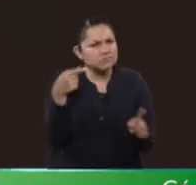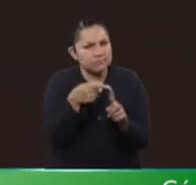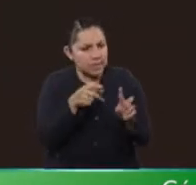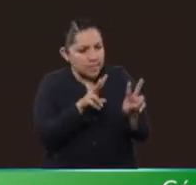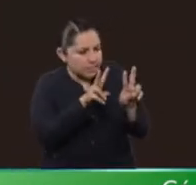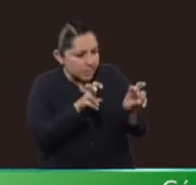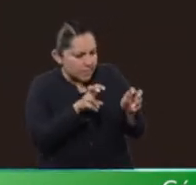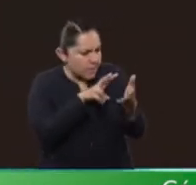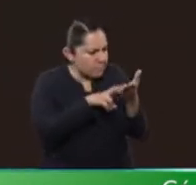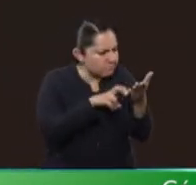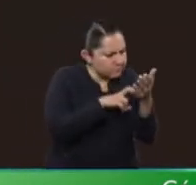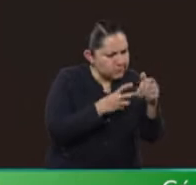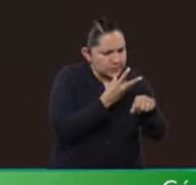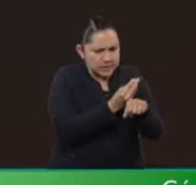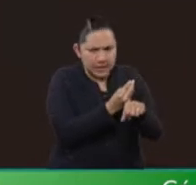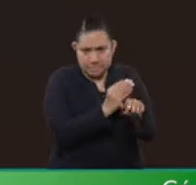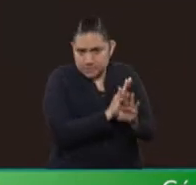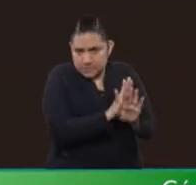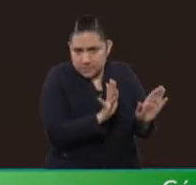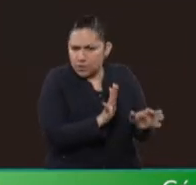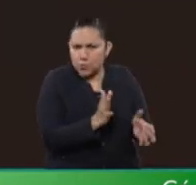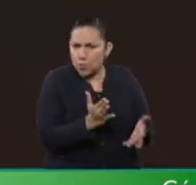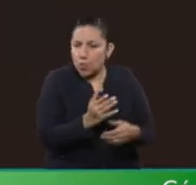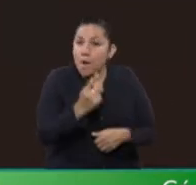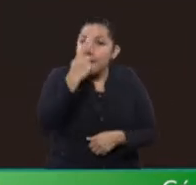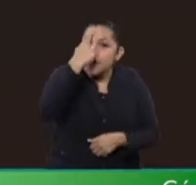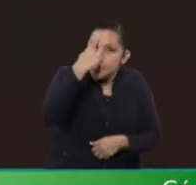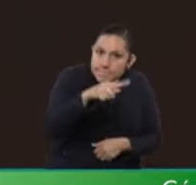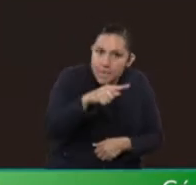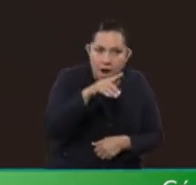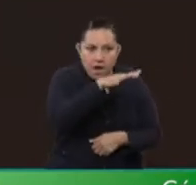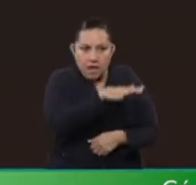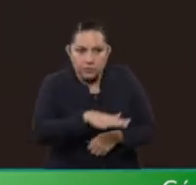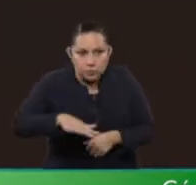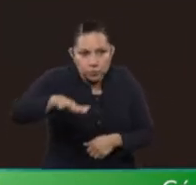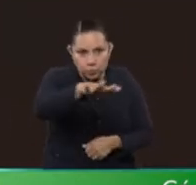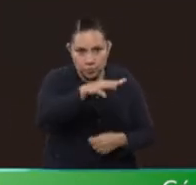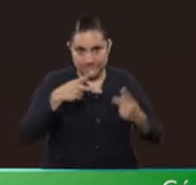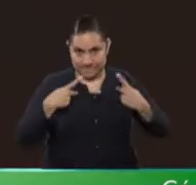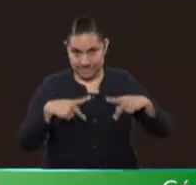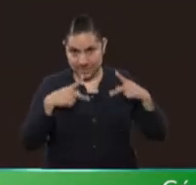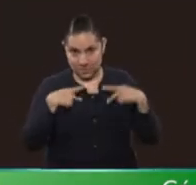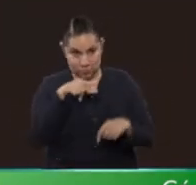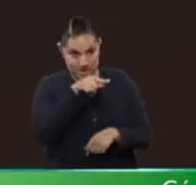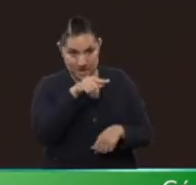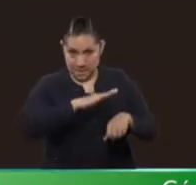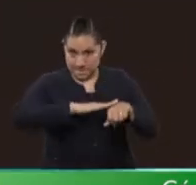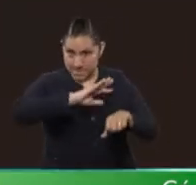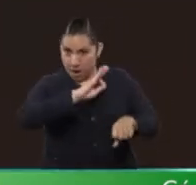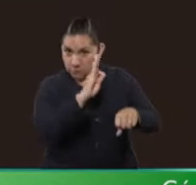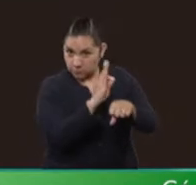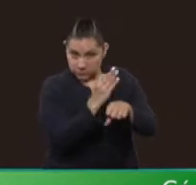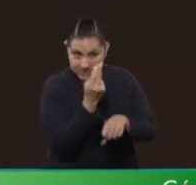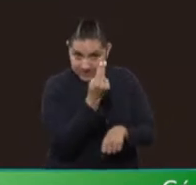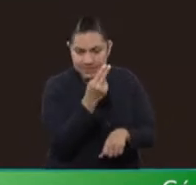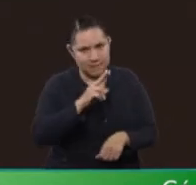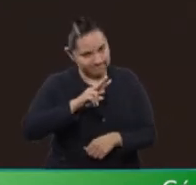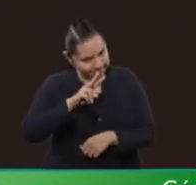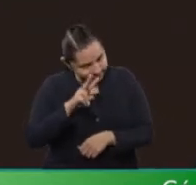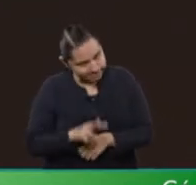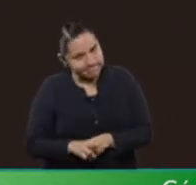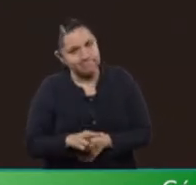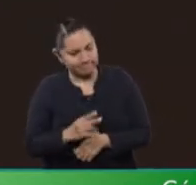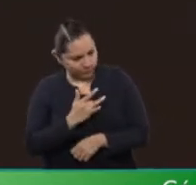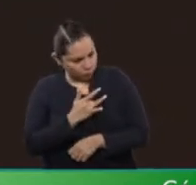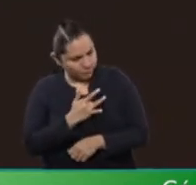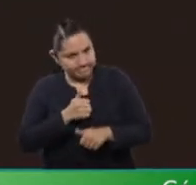mejora que pone el corazón donde más lo necesitamos las personas más vulnerables de nuestro país todos sabemos que la